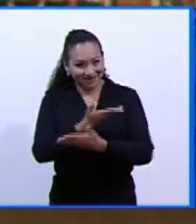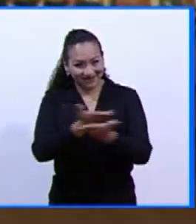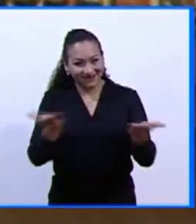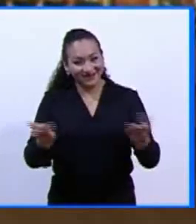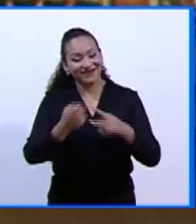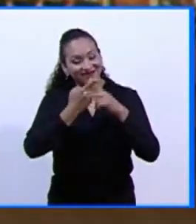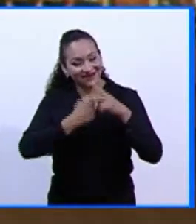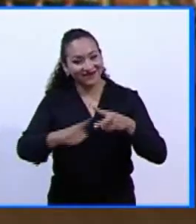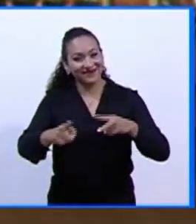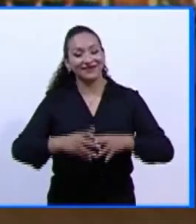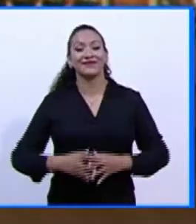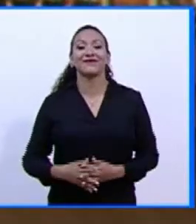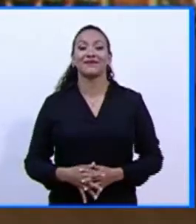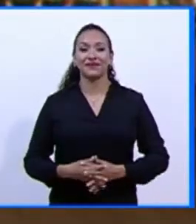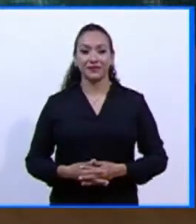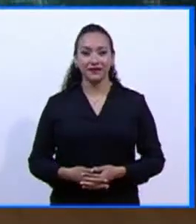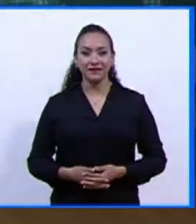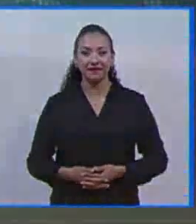bienvenidos, comenzamos.